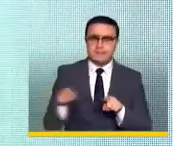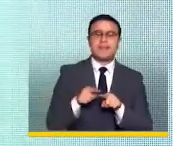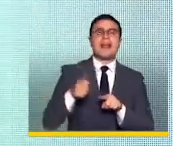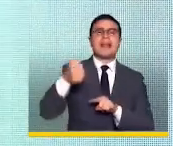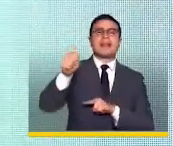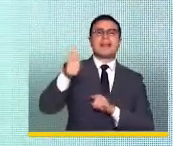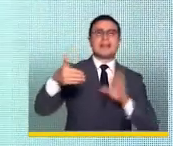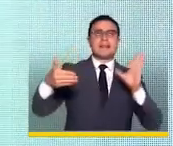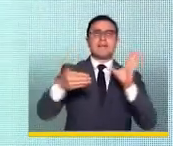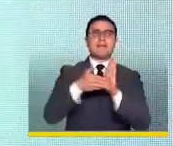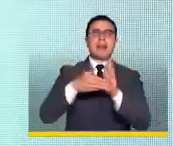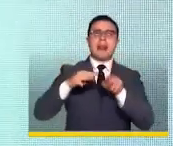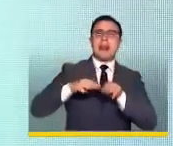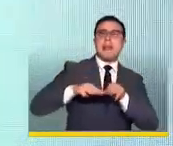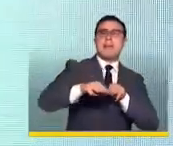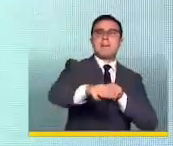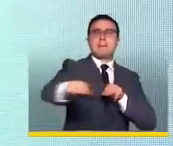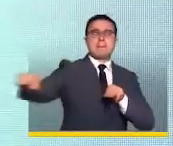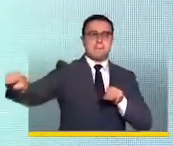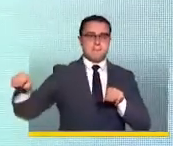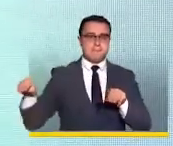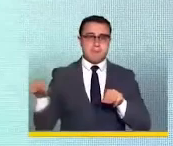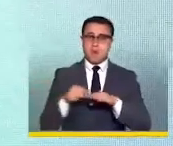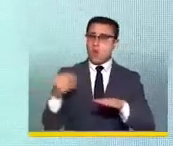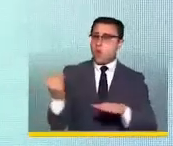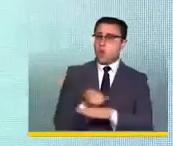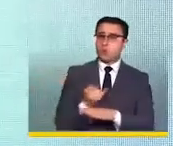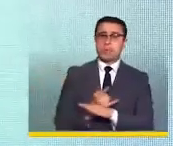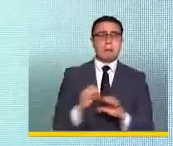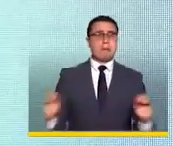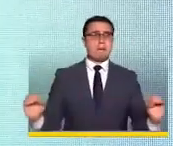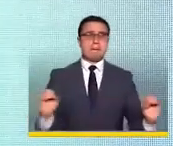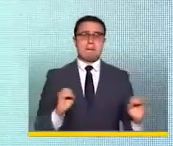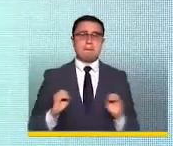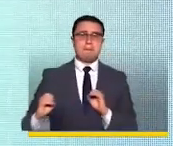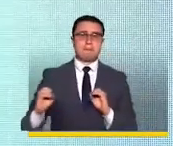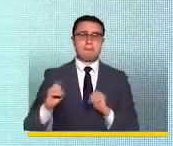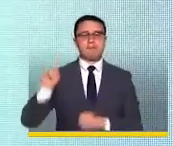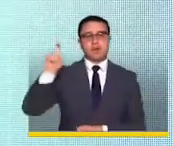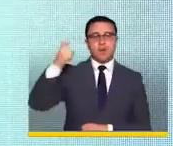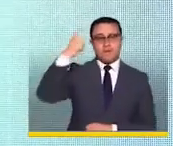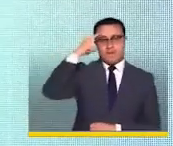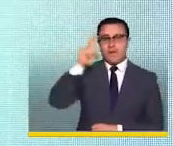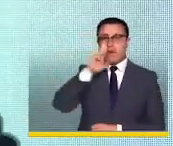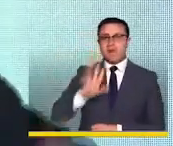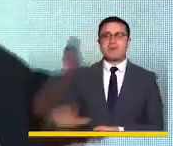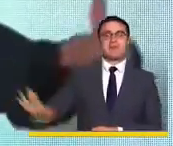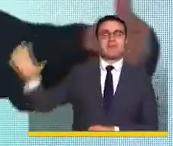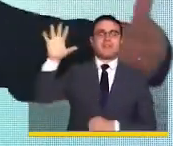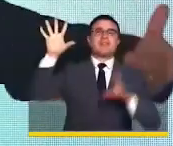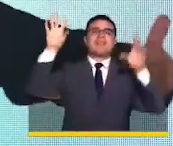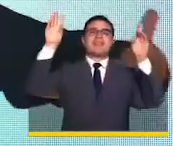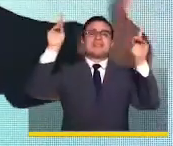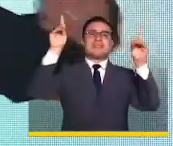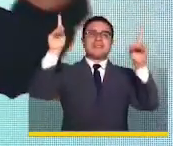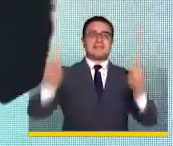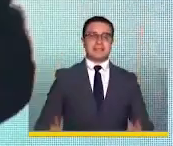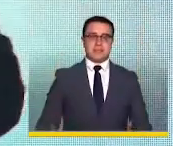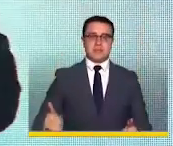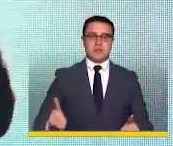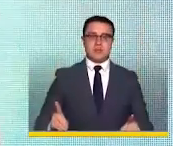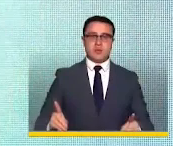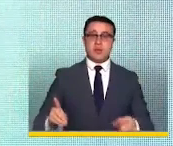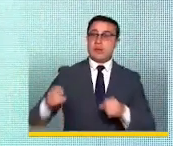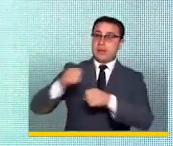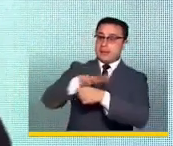que no se utilizaron, por lo cual el gobierno nacional ha decidido, el distrito